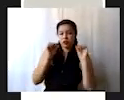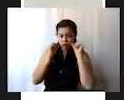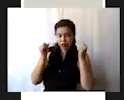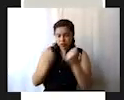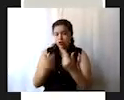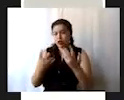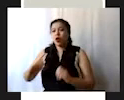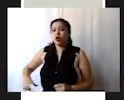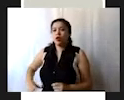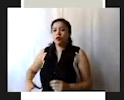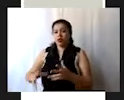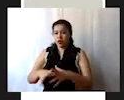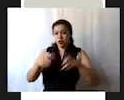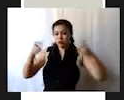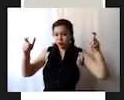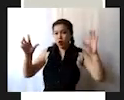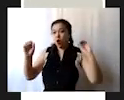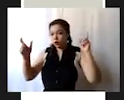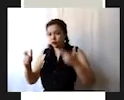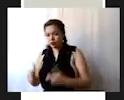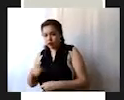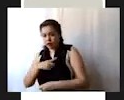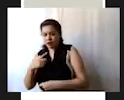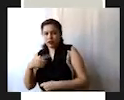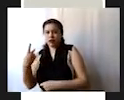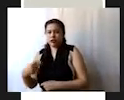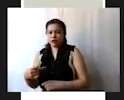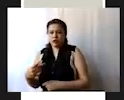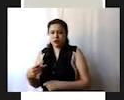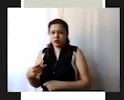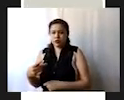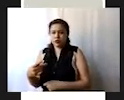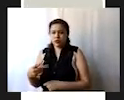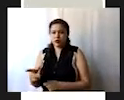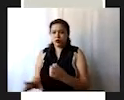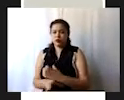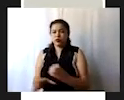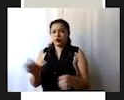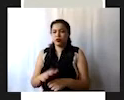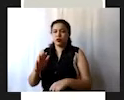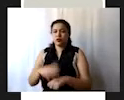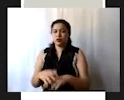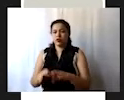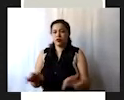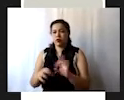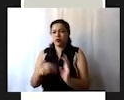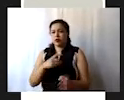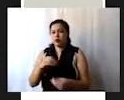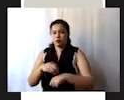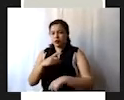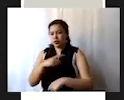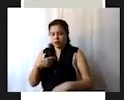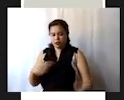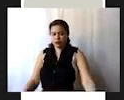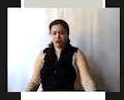gobierno, pues tienen que dimensionar todas estas cuestiones como prioritarias. Y bueno,